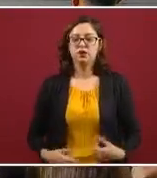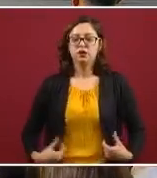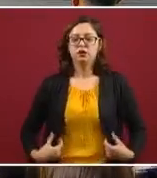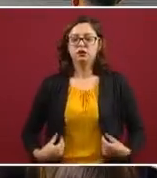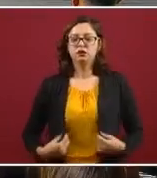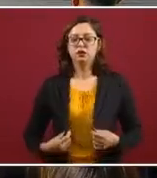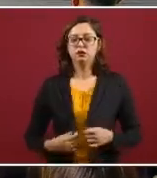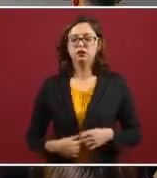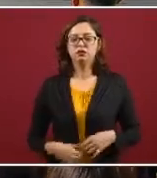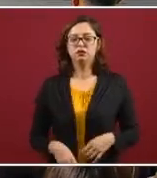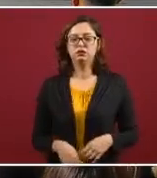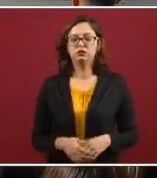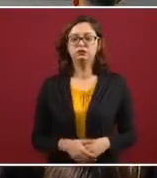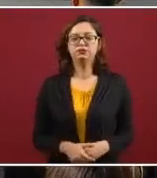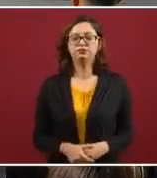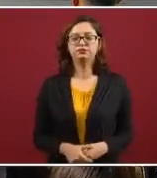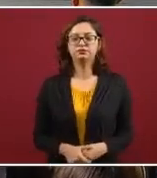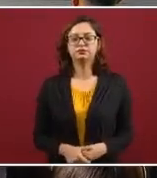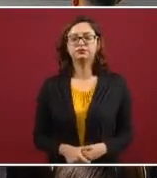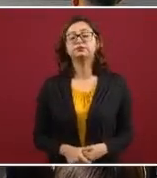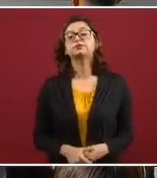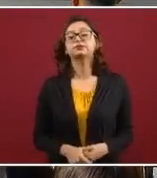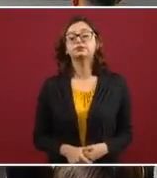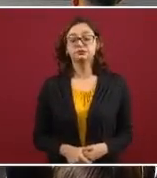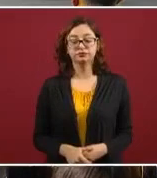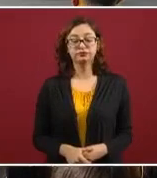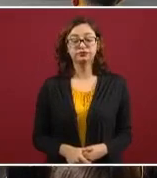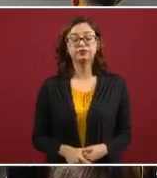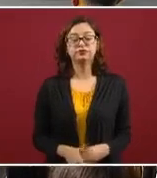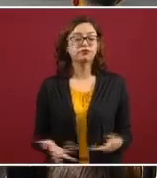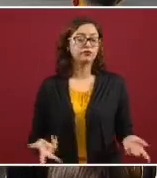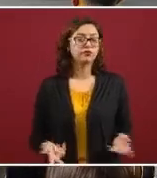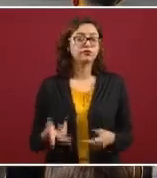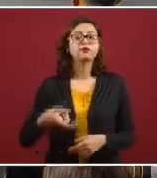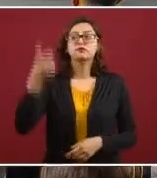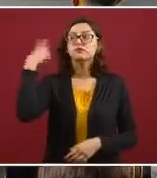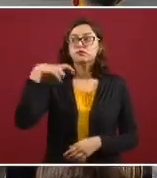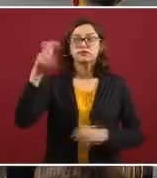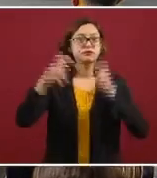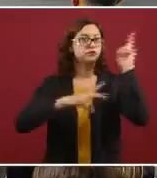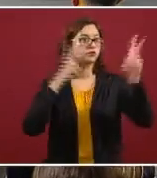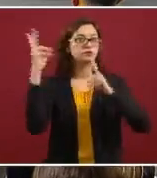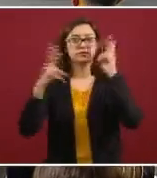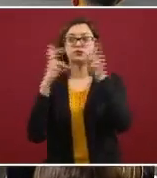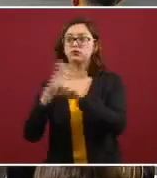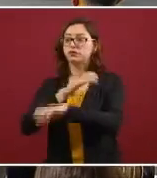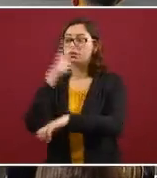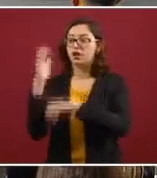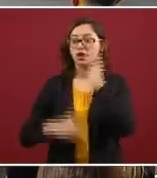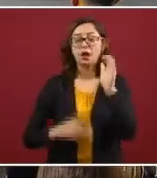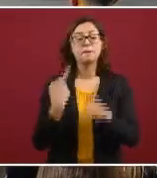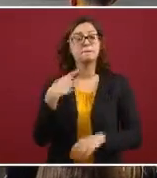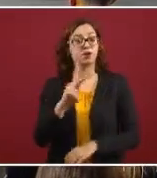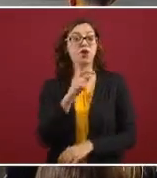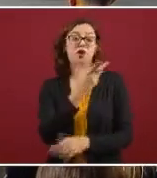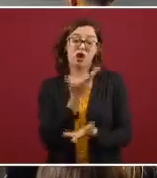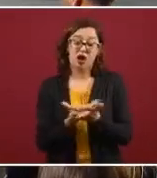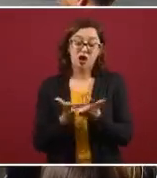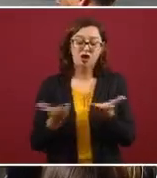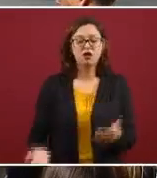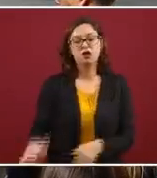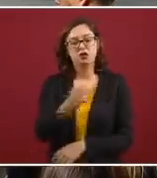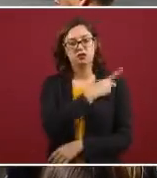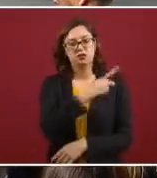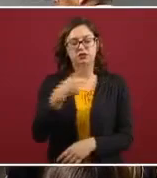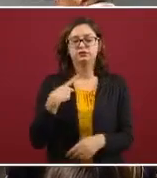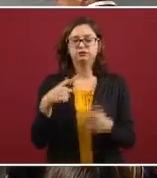Pues bien, terminaron las giras, pero sigue la implementación de prestar servicios de salud y medicamentos gratuitos para